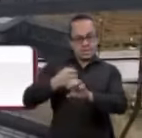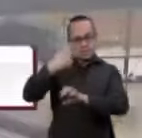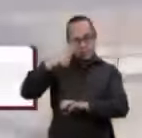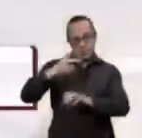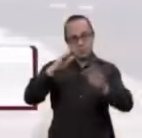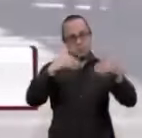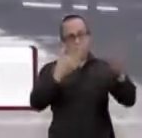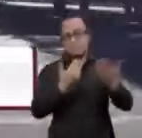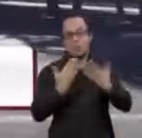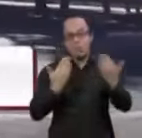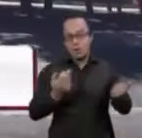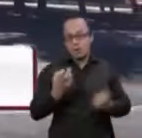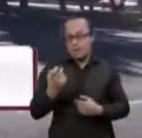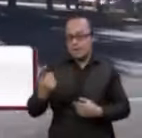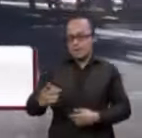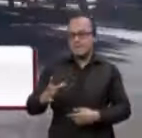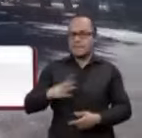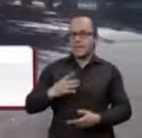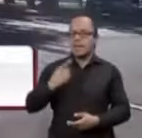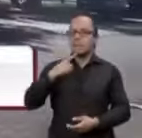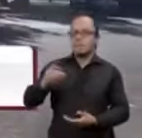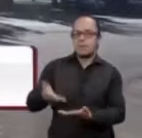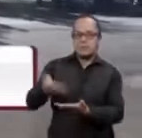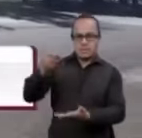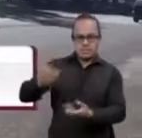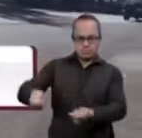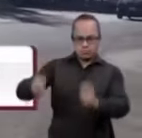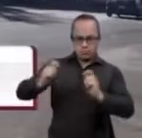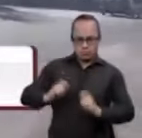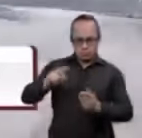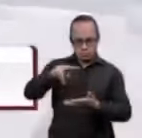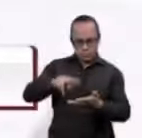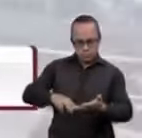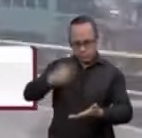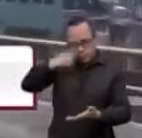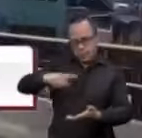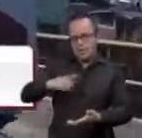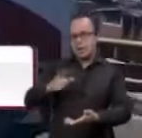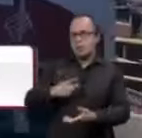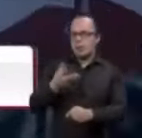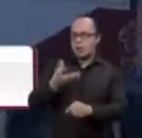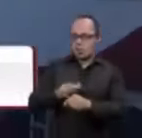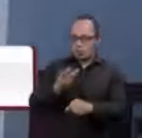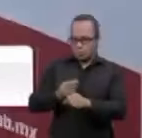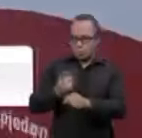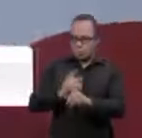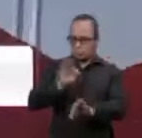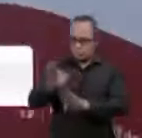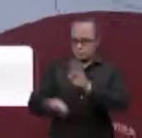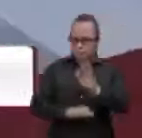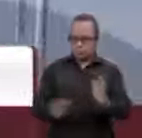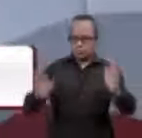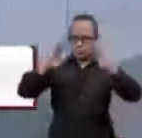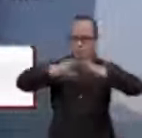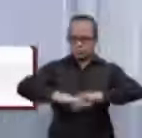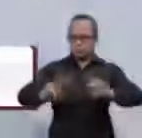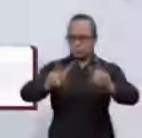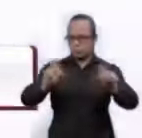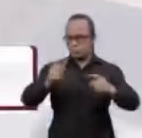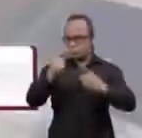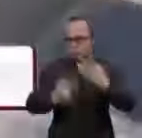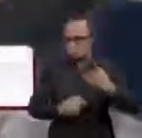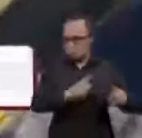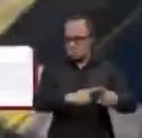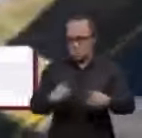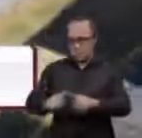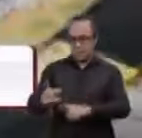solamente recibe escritos de demanda en su oficialía de partes para resolver asuntos laborales de cualquier naturaleza, sino que también